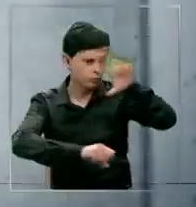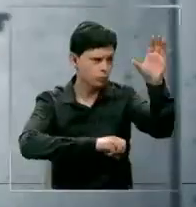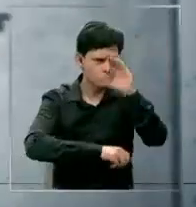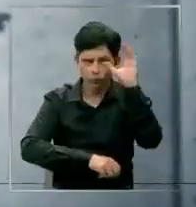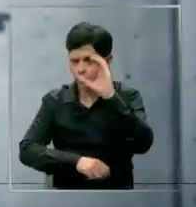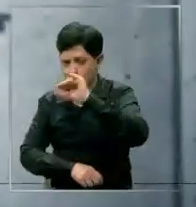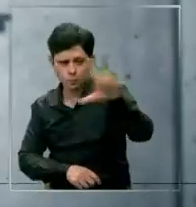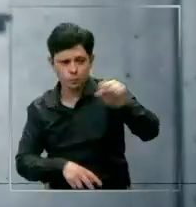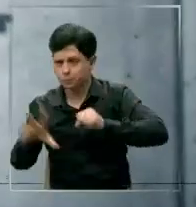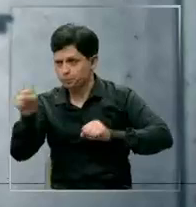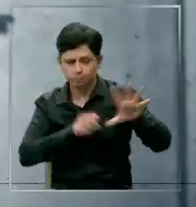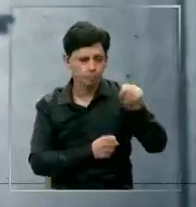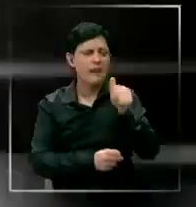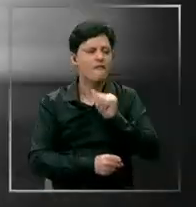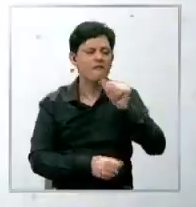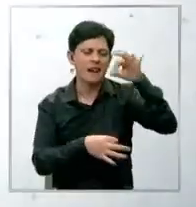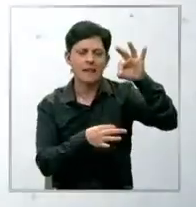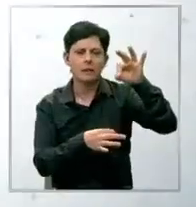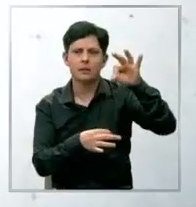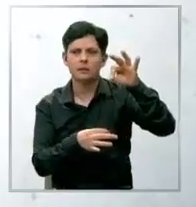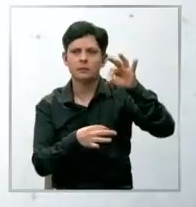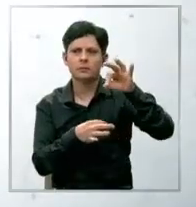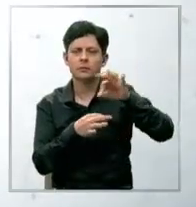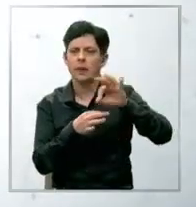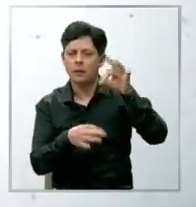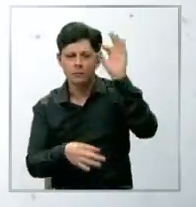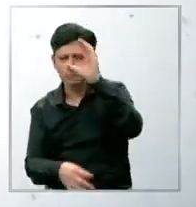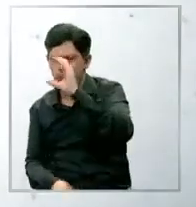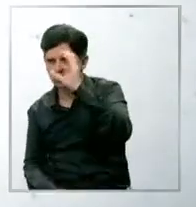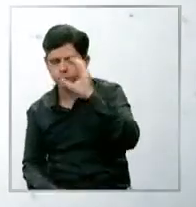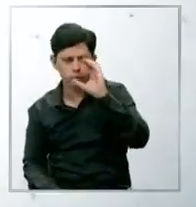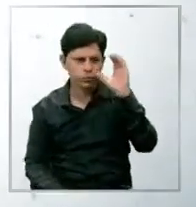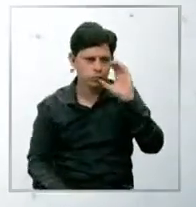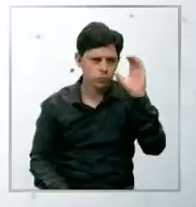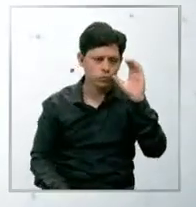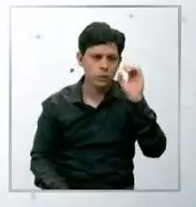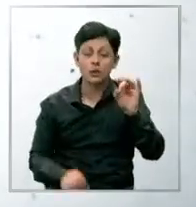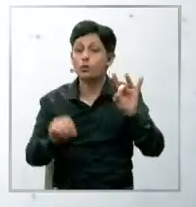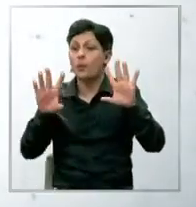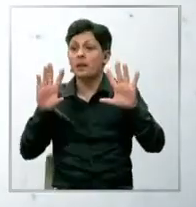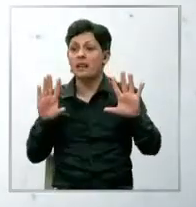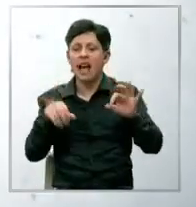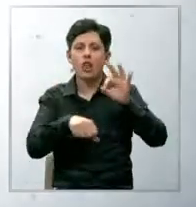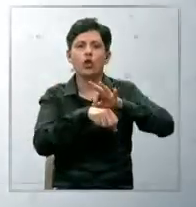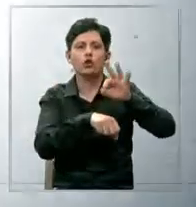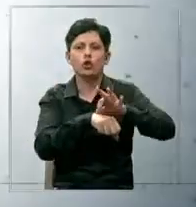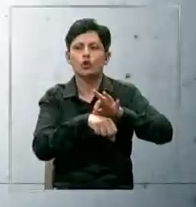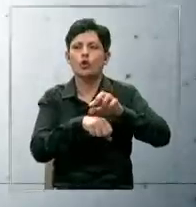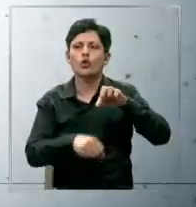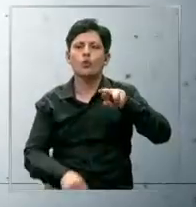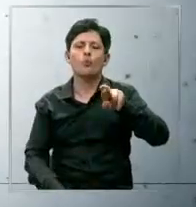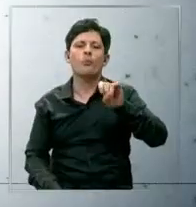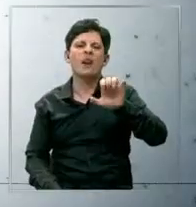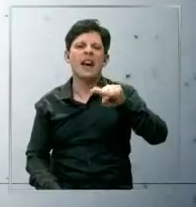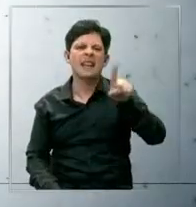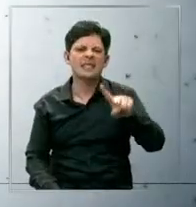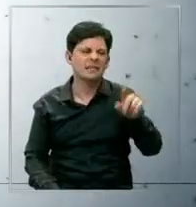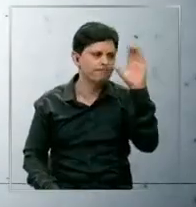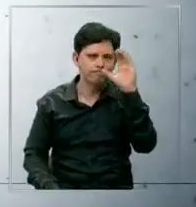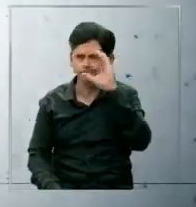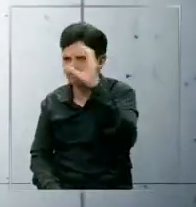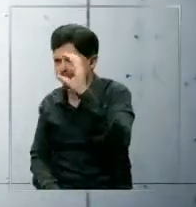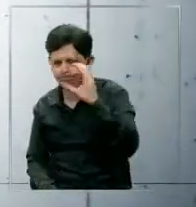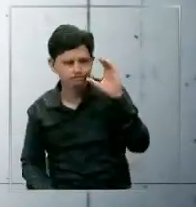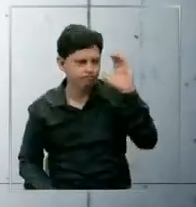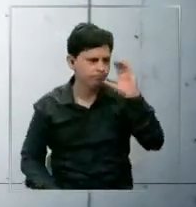la falta de otros exámenes, el frustrado intento por encontrar a un inexistente Dr. Price, ha sido parte de las dificultades que